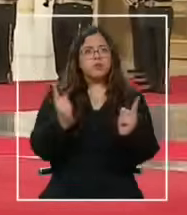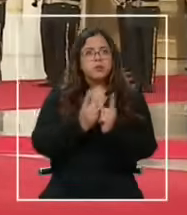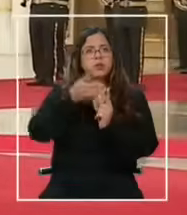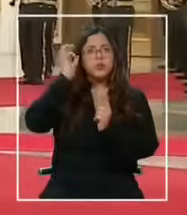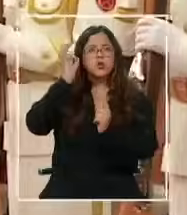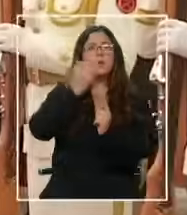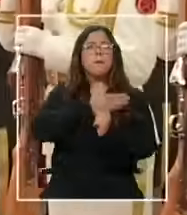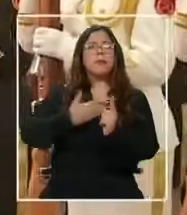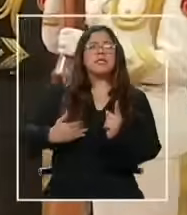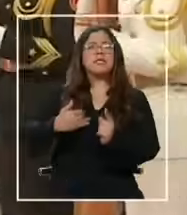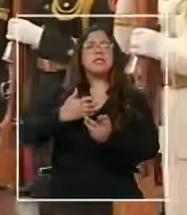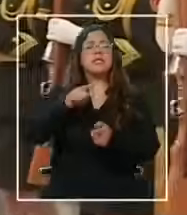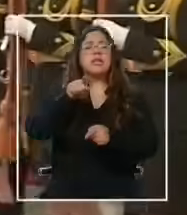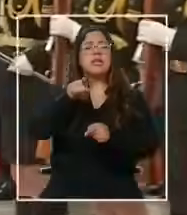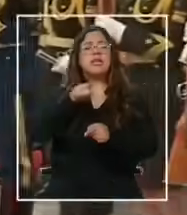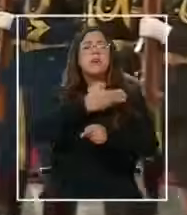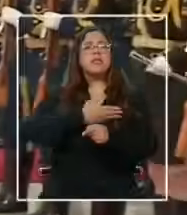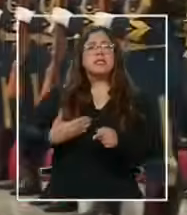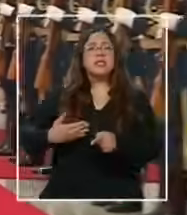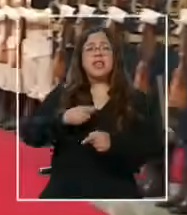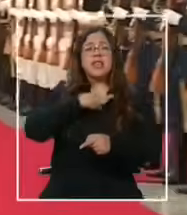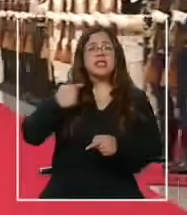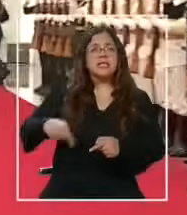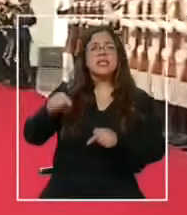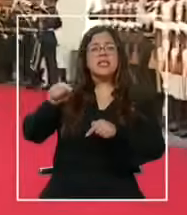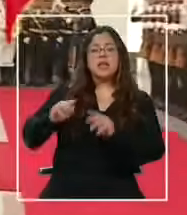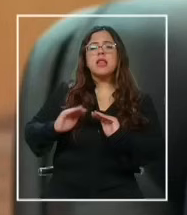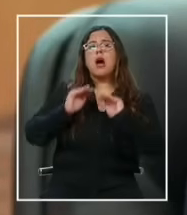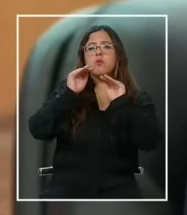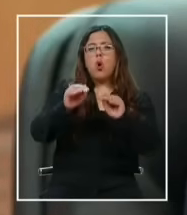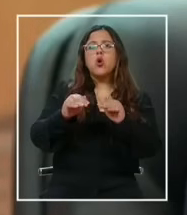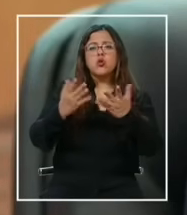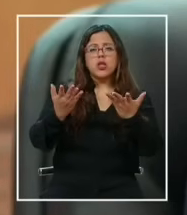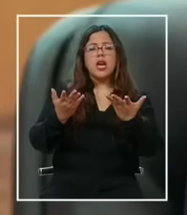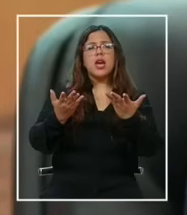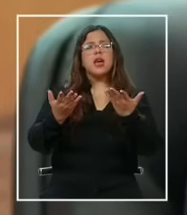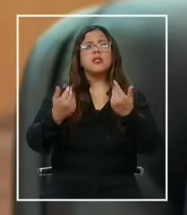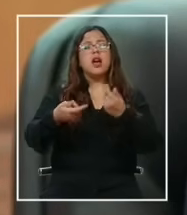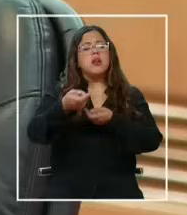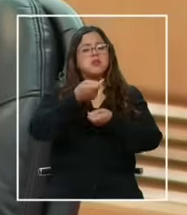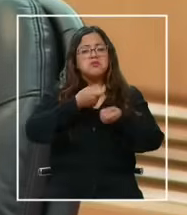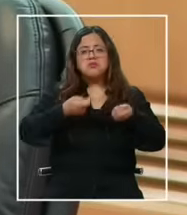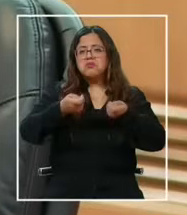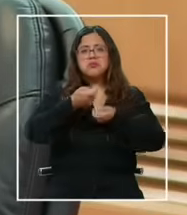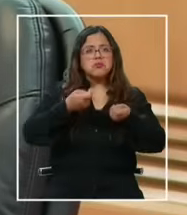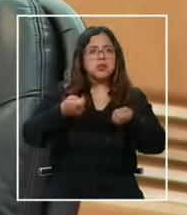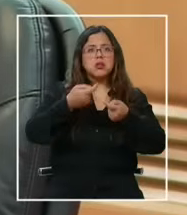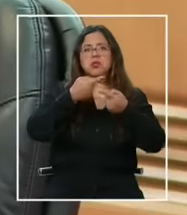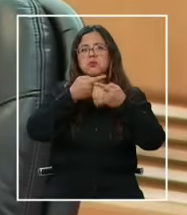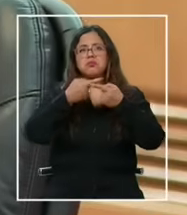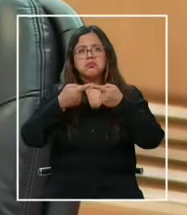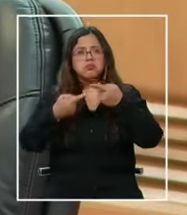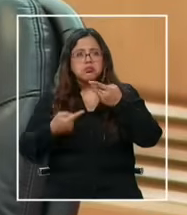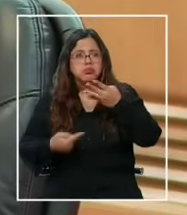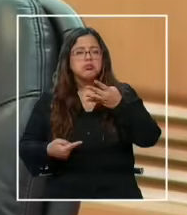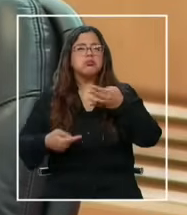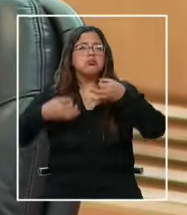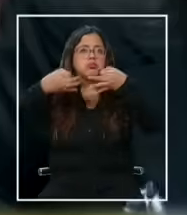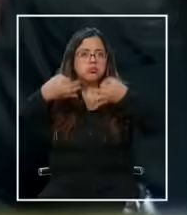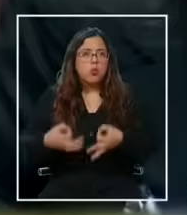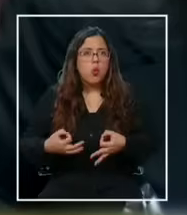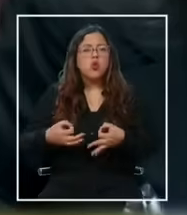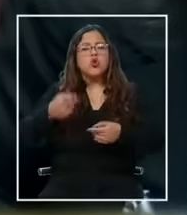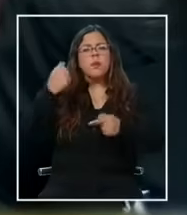ping instancia donde se acordó apoyar negocios abiertos justos y no discriminatorios entre ambos países un pacto que se